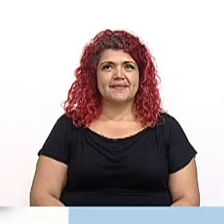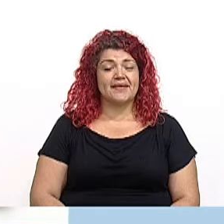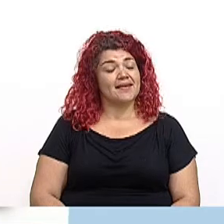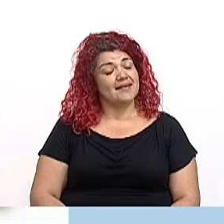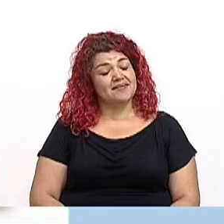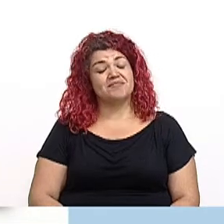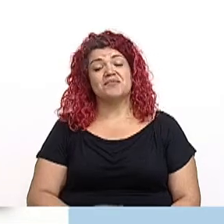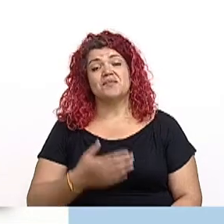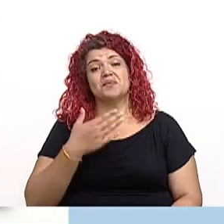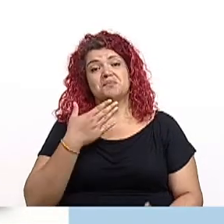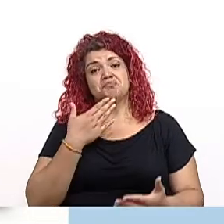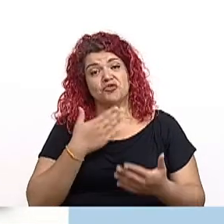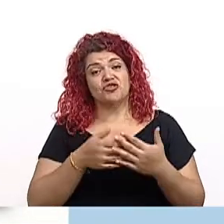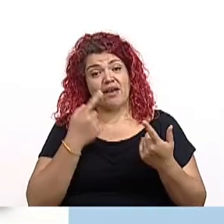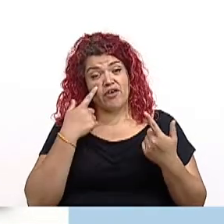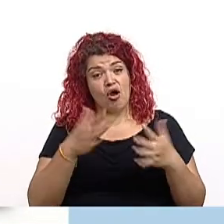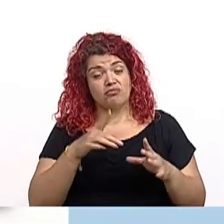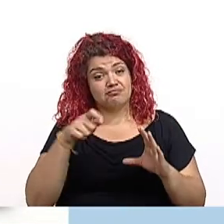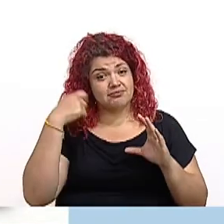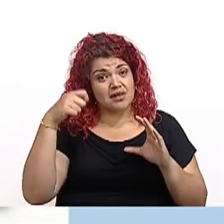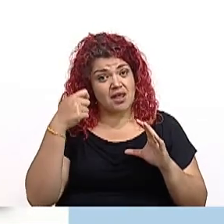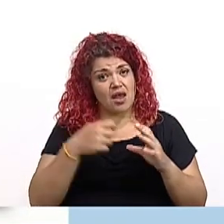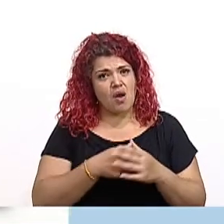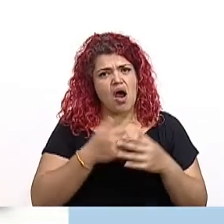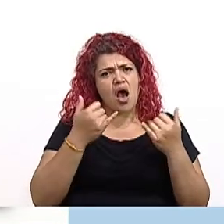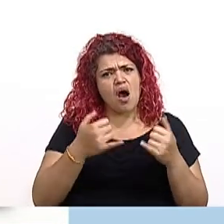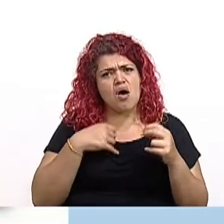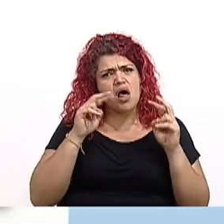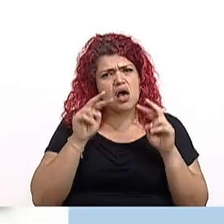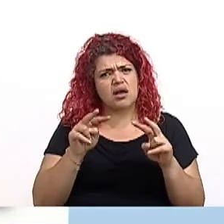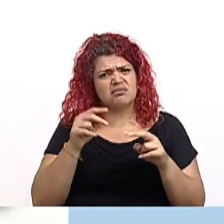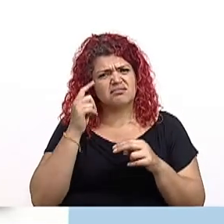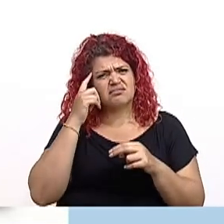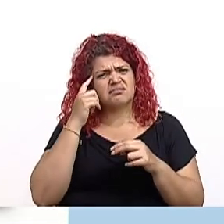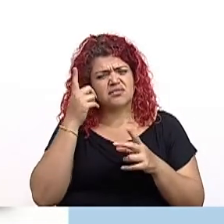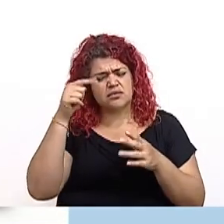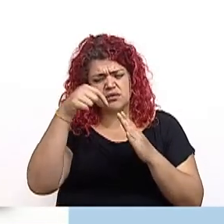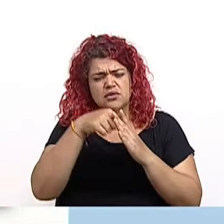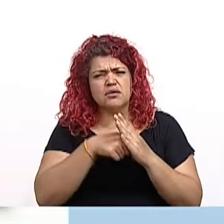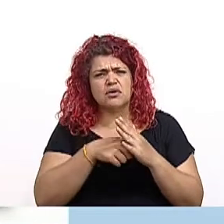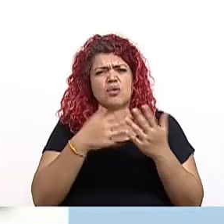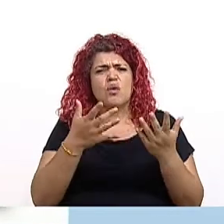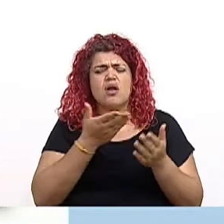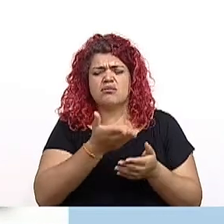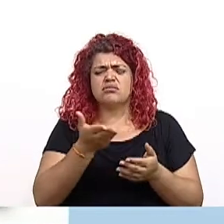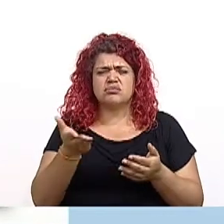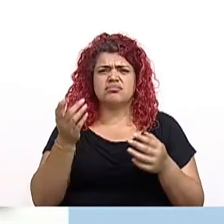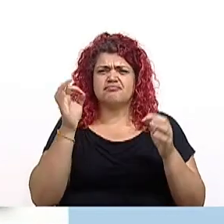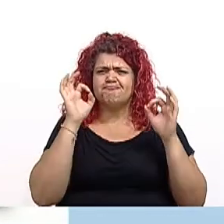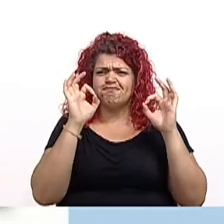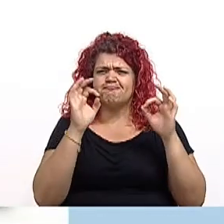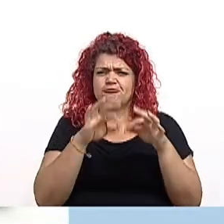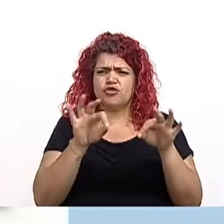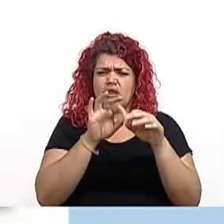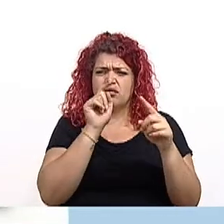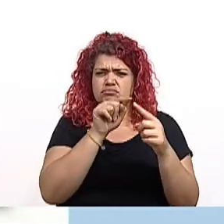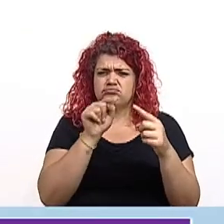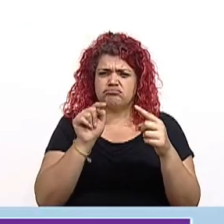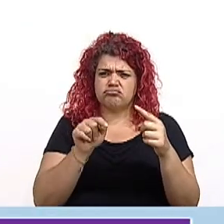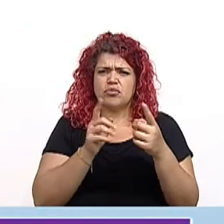Bueno, a raíz de este material que acabamos de observar, vamos a hacer un análisis profundo de algunos elementos claves que acabamos de